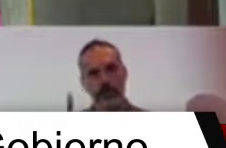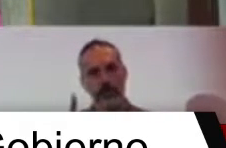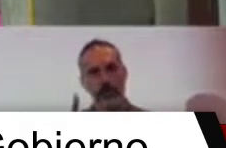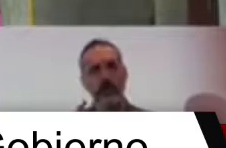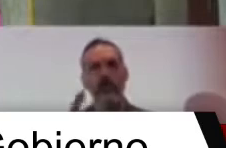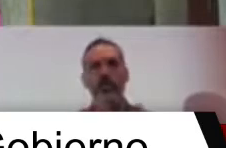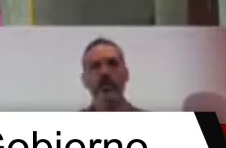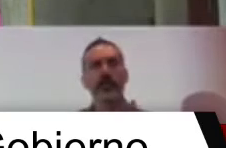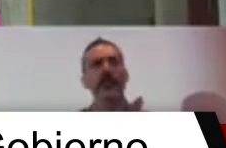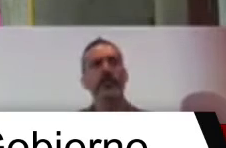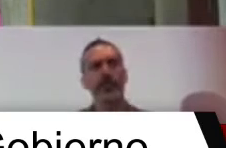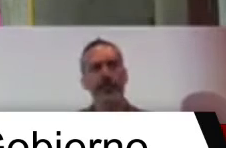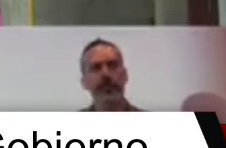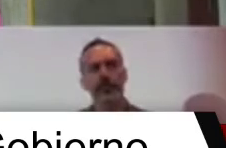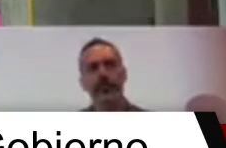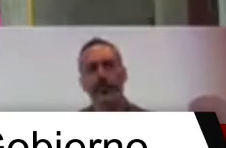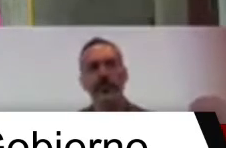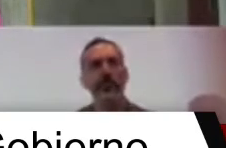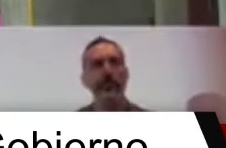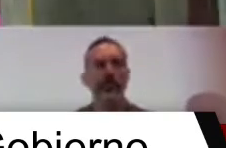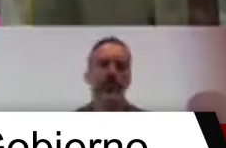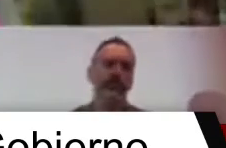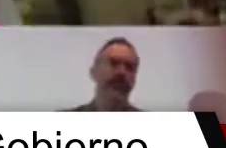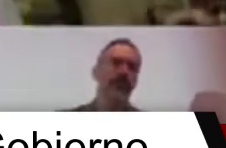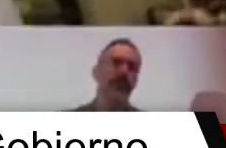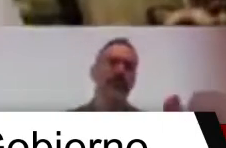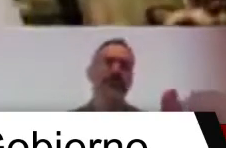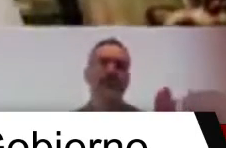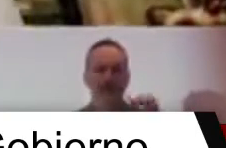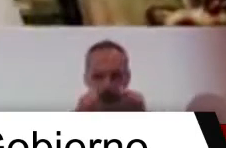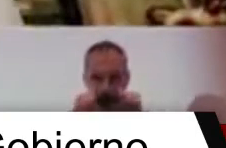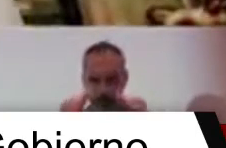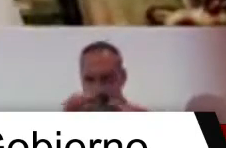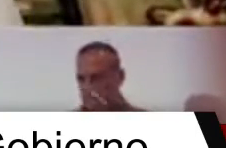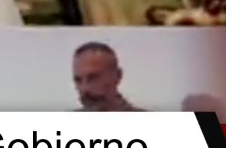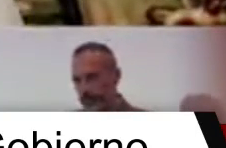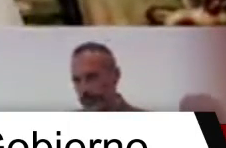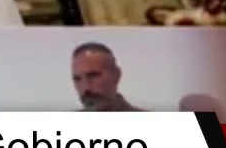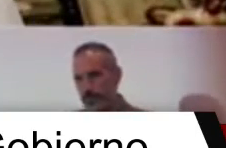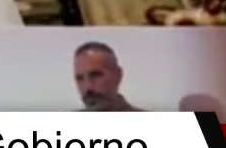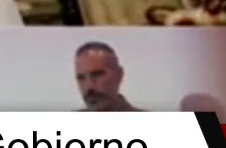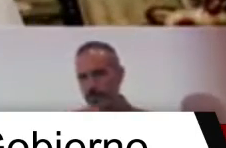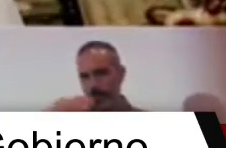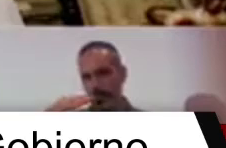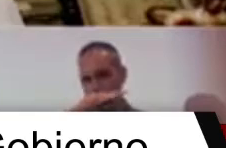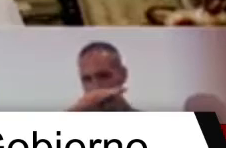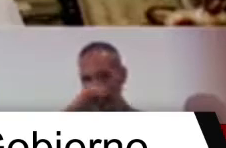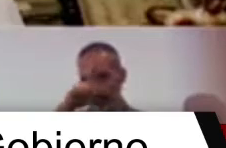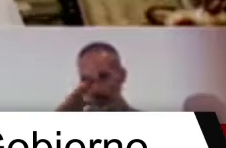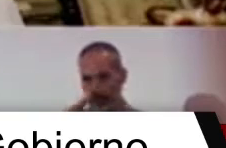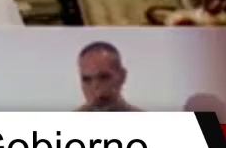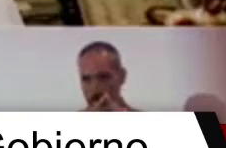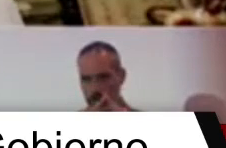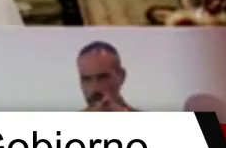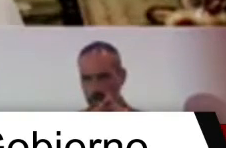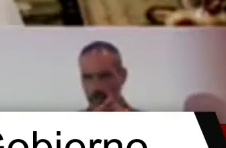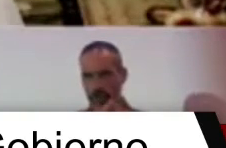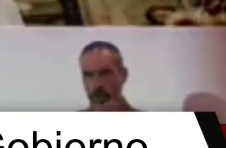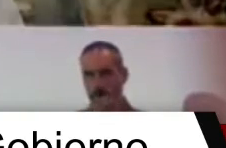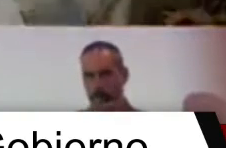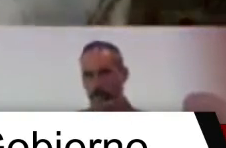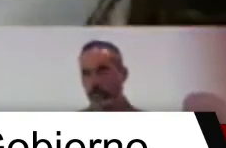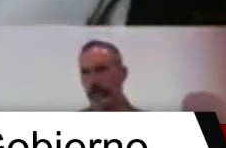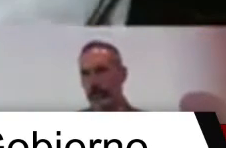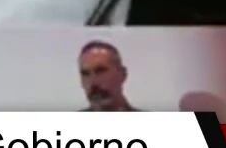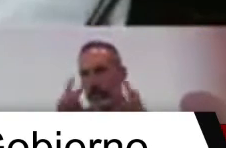mantenimiento. También prometimos atención médica gratuita a la puerta de tu casa y Médico Contigo es un